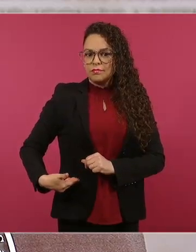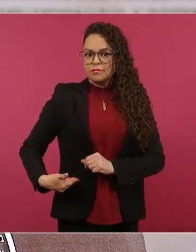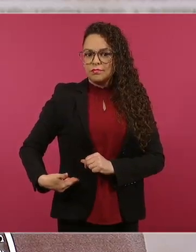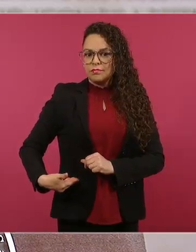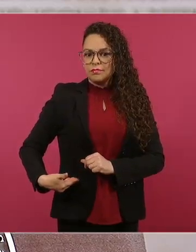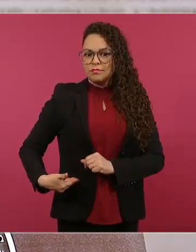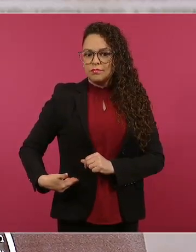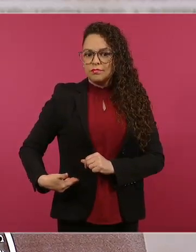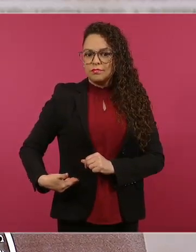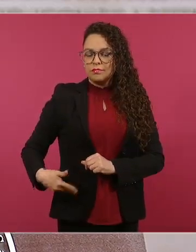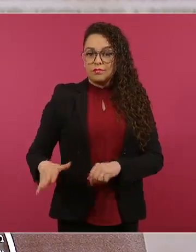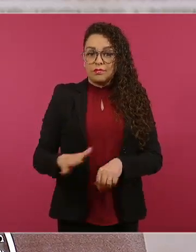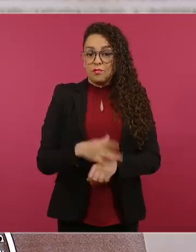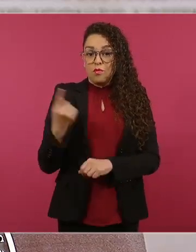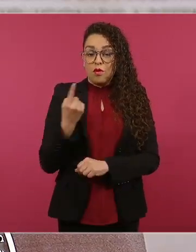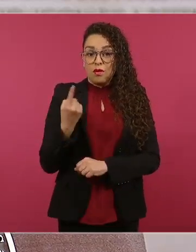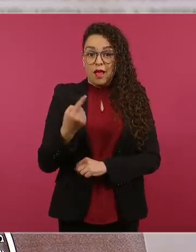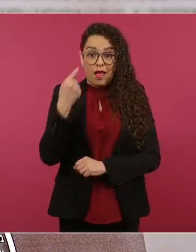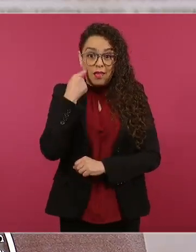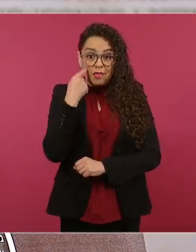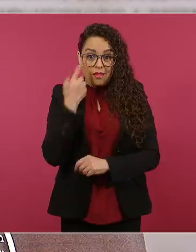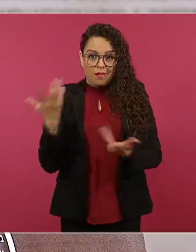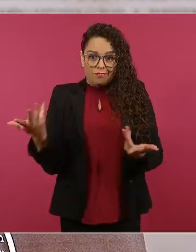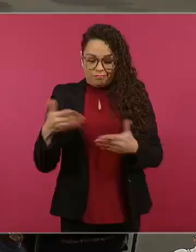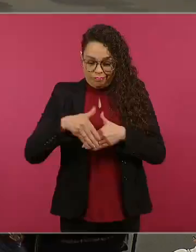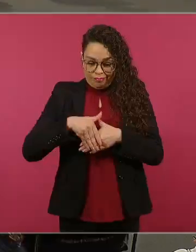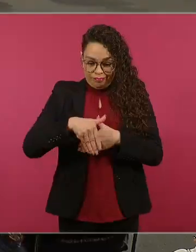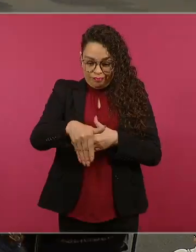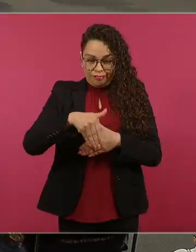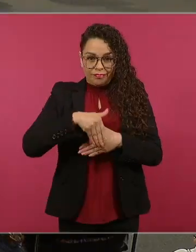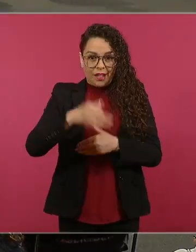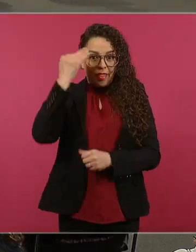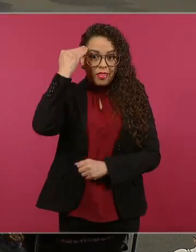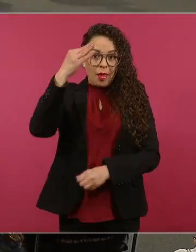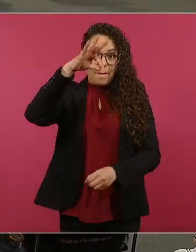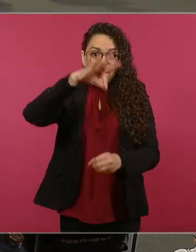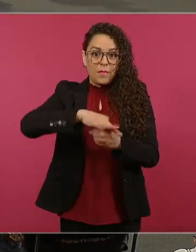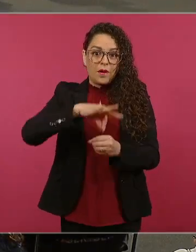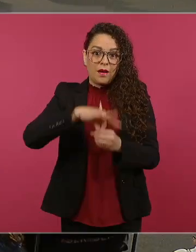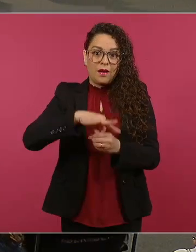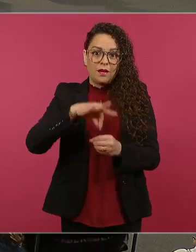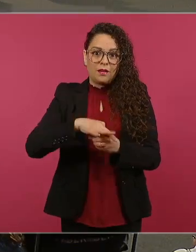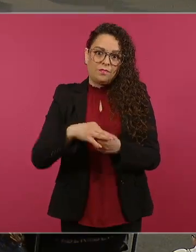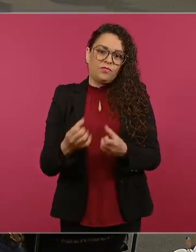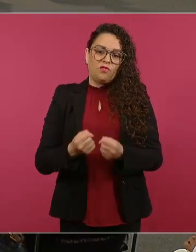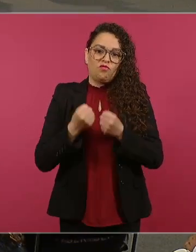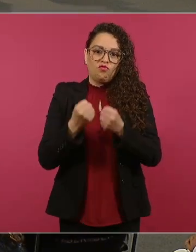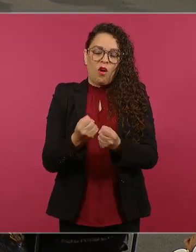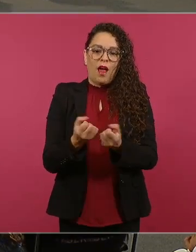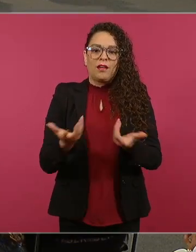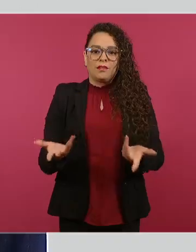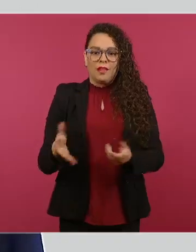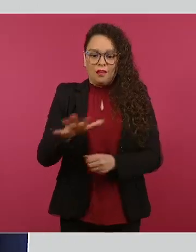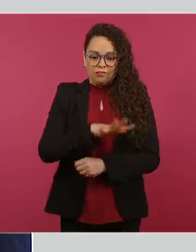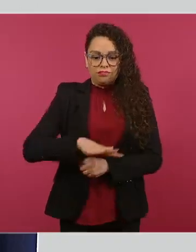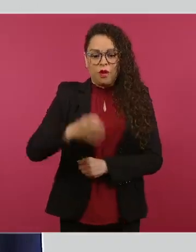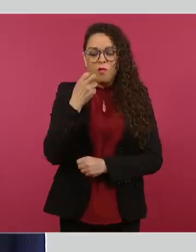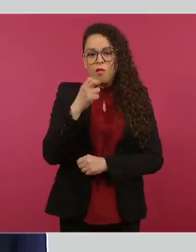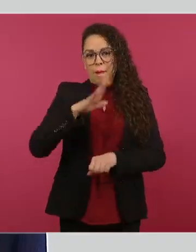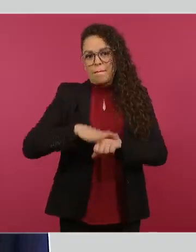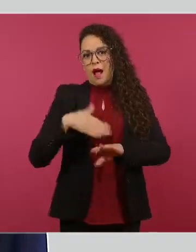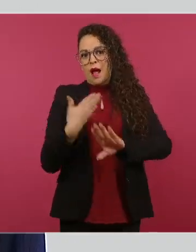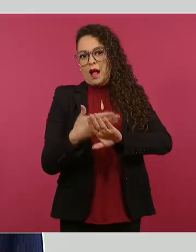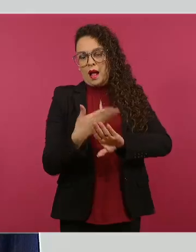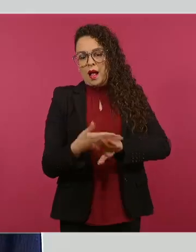este periodo que acaba en junio, pero vamos a seguir combatiendo la infodemia. Y a propósito de